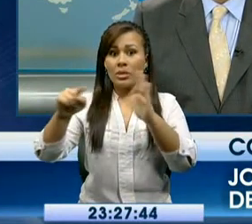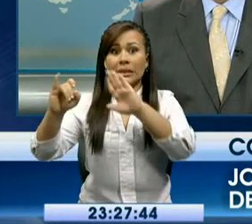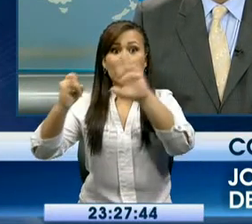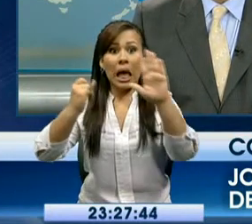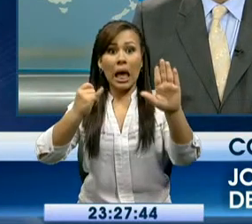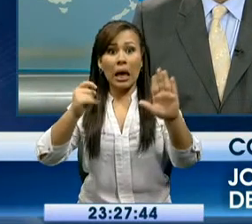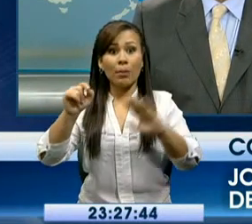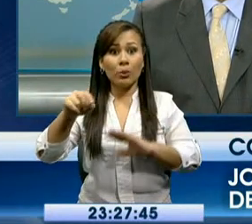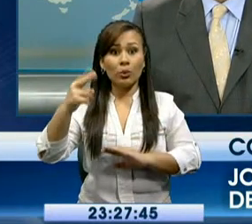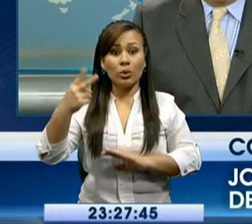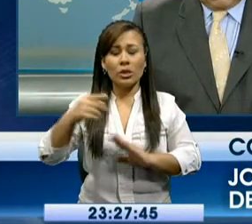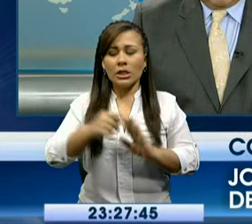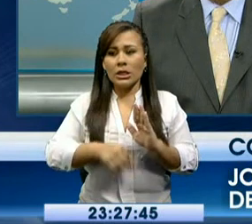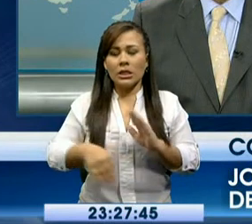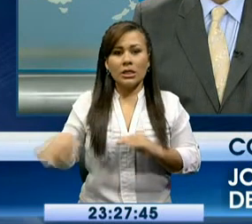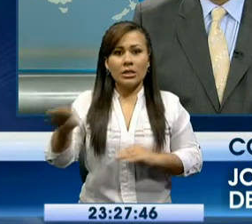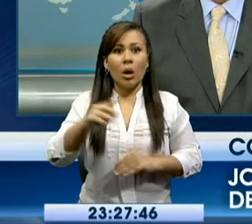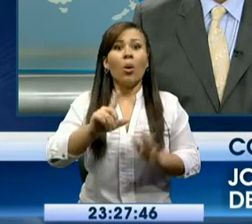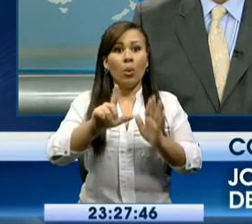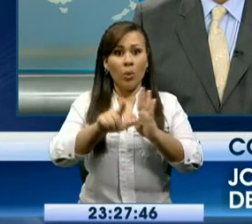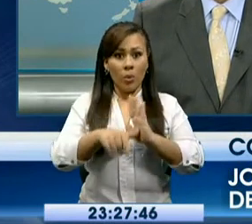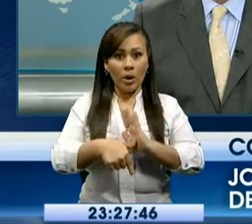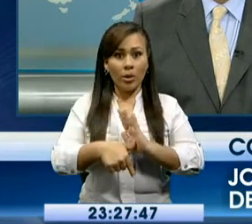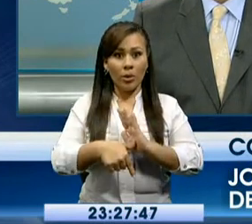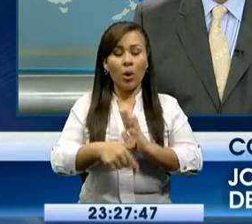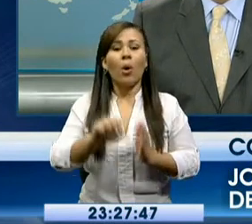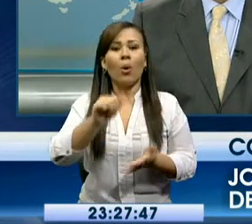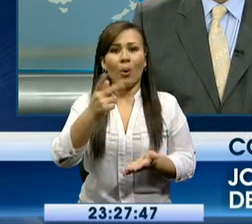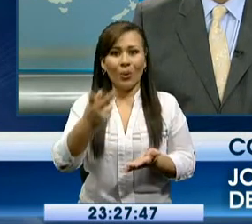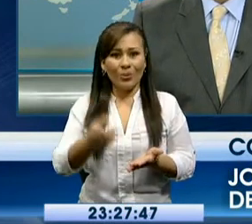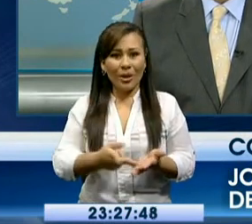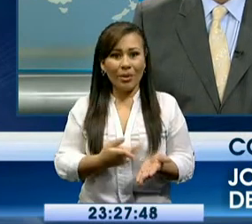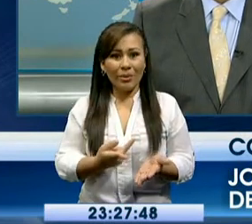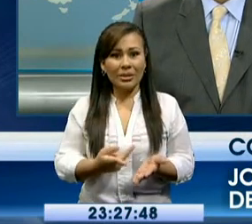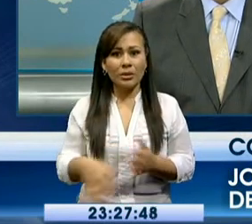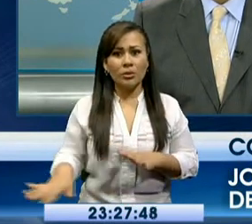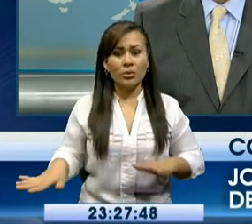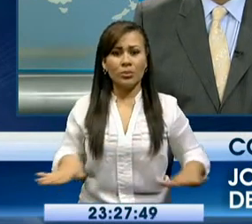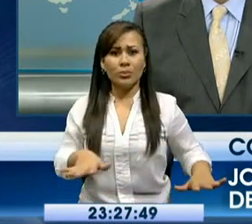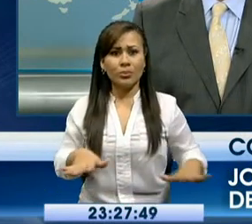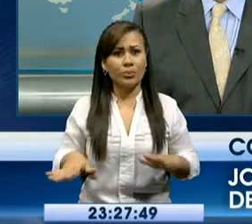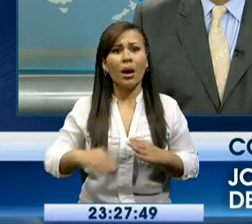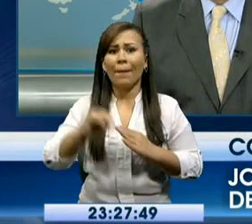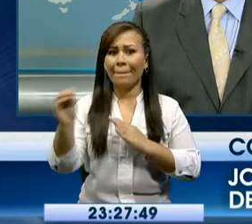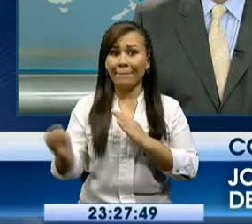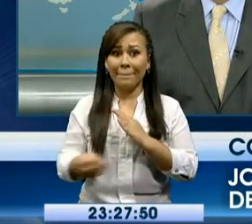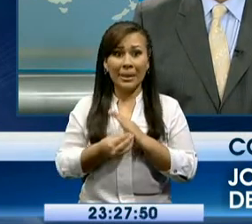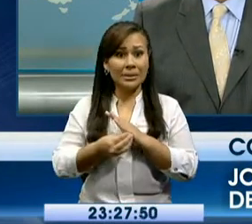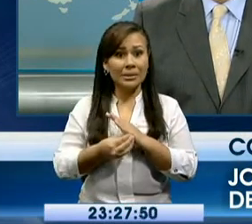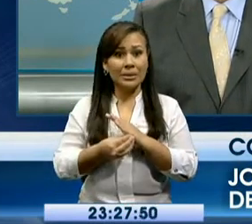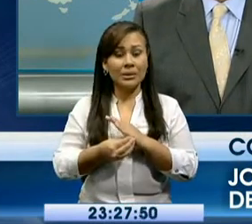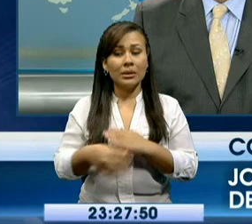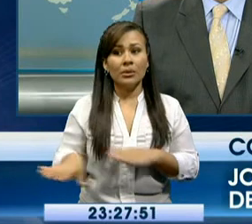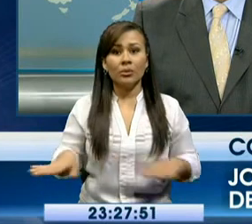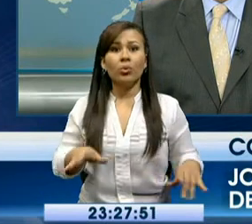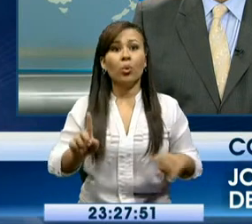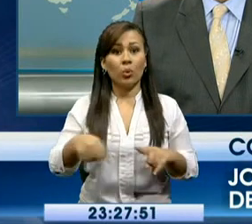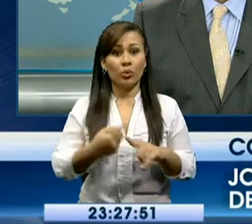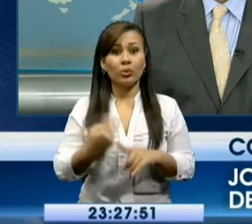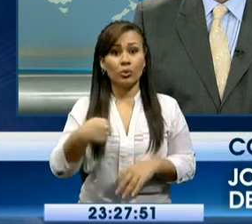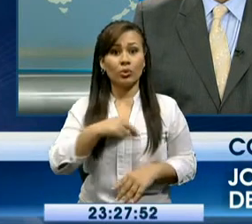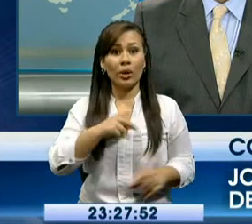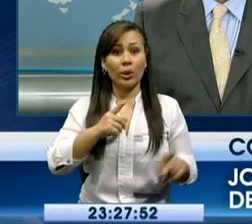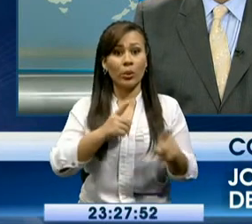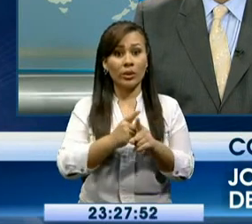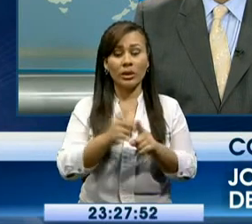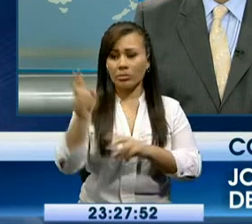kilómetros de profundidad. El asunto es que luego hubo un evento sísmico más, cuando ya nos encontrábamos